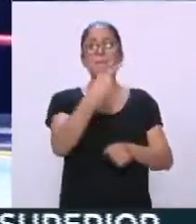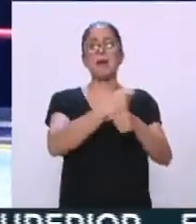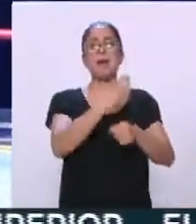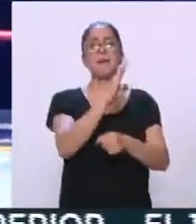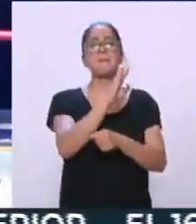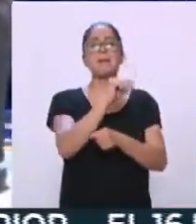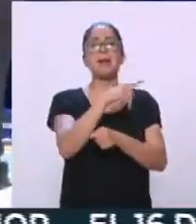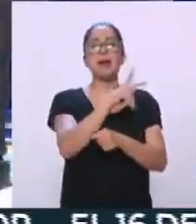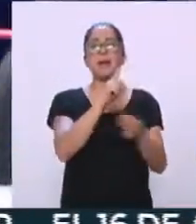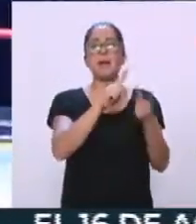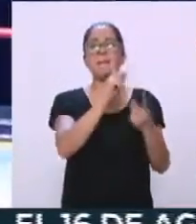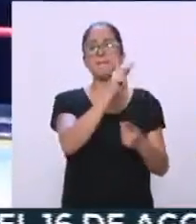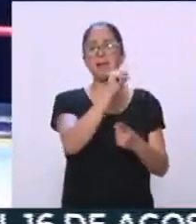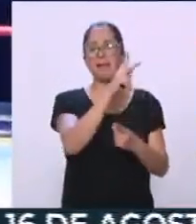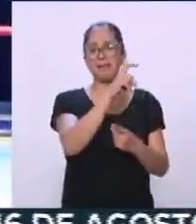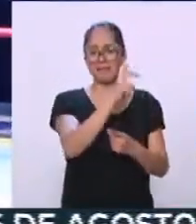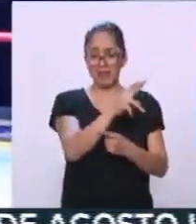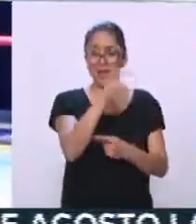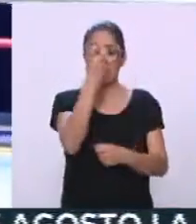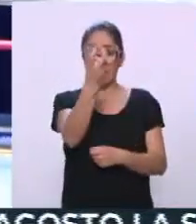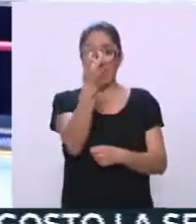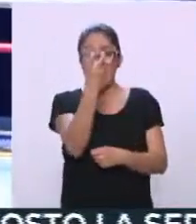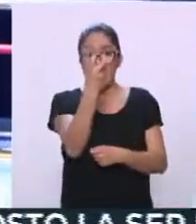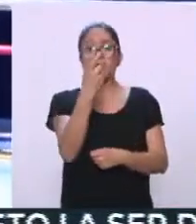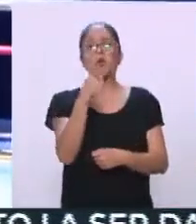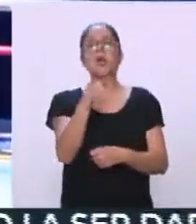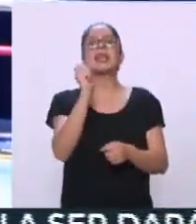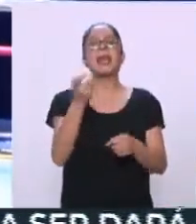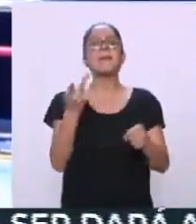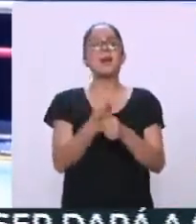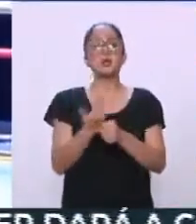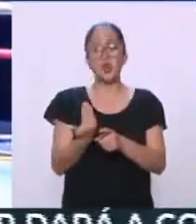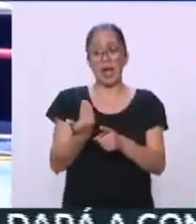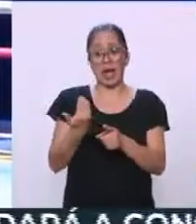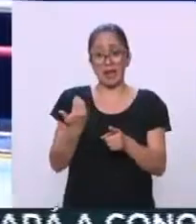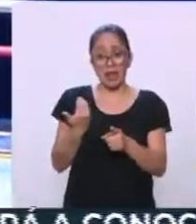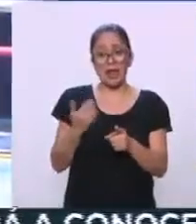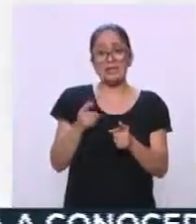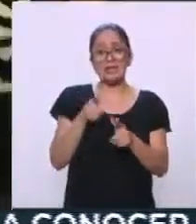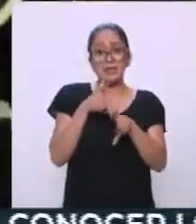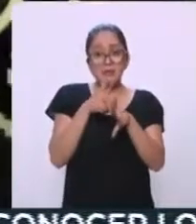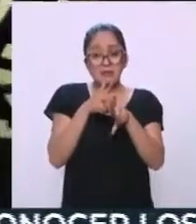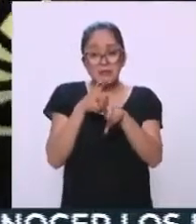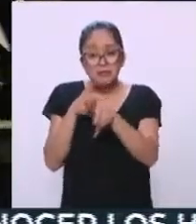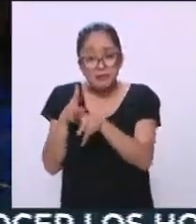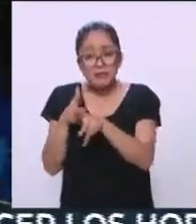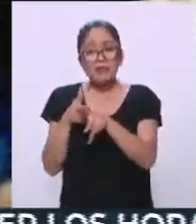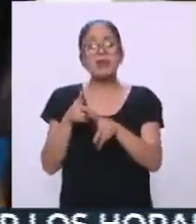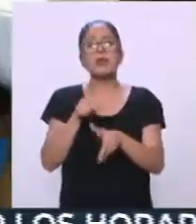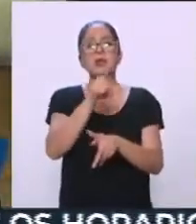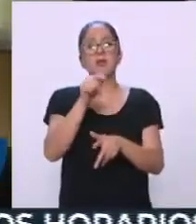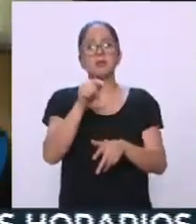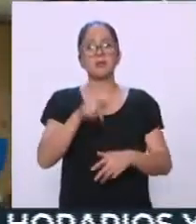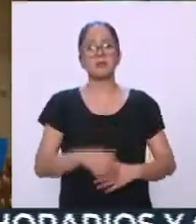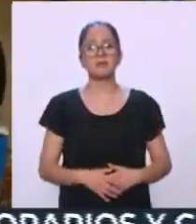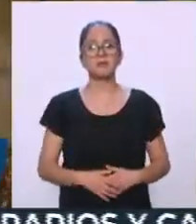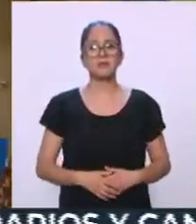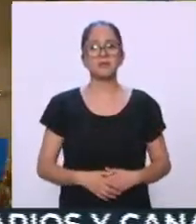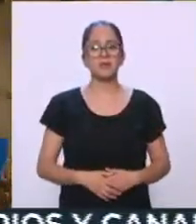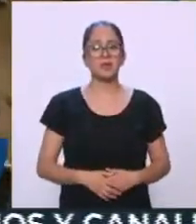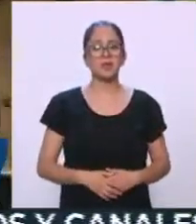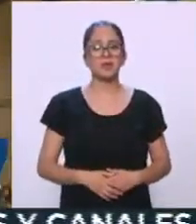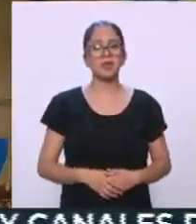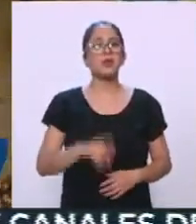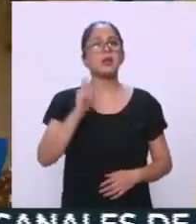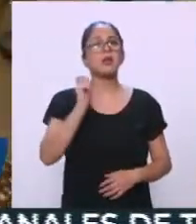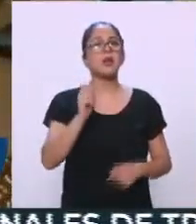Panther, y esto se vivió en el detrás, durante y después de cámaras. Uno, dos, uno, dos. ¿Cubrebocas o